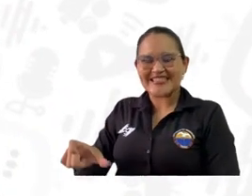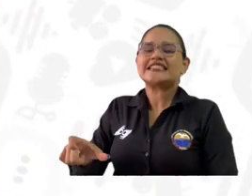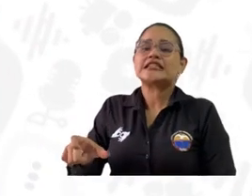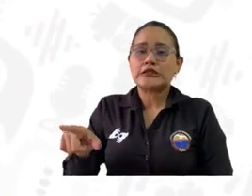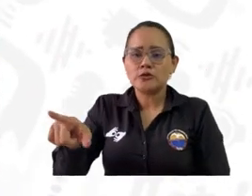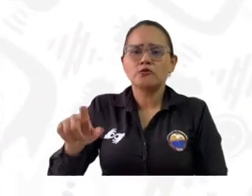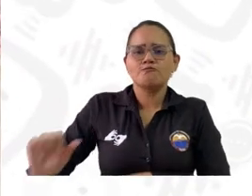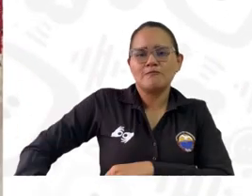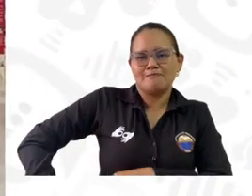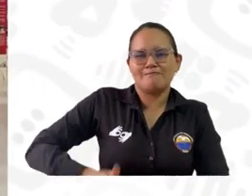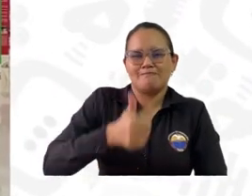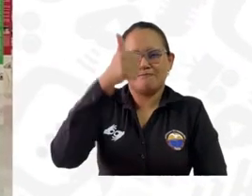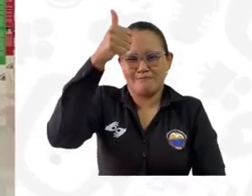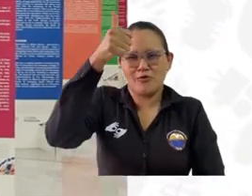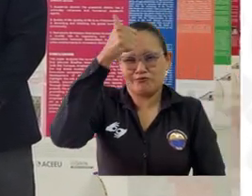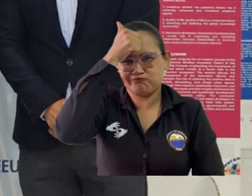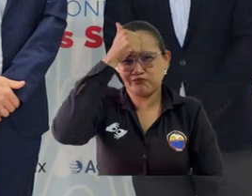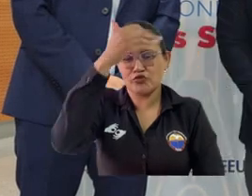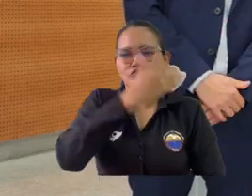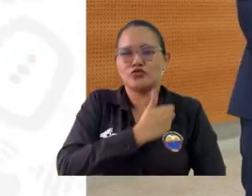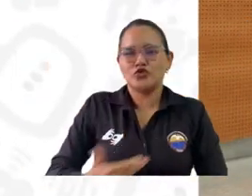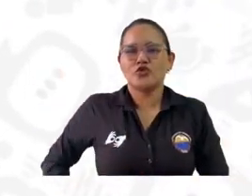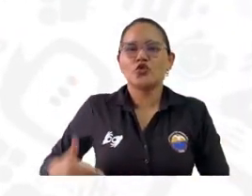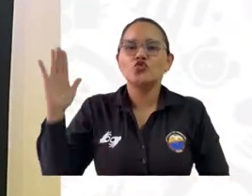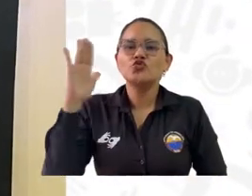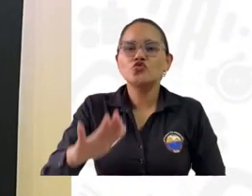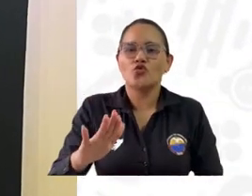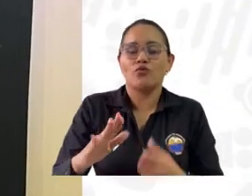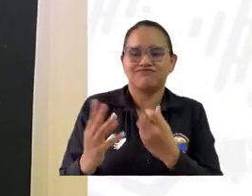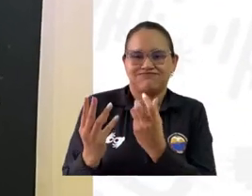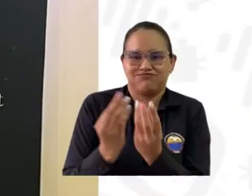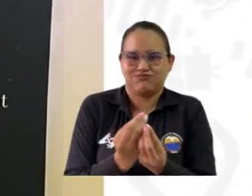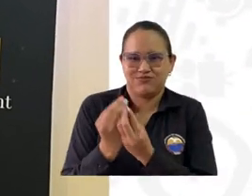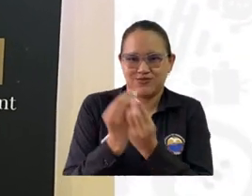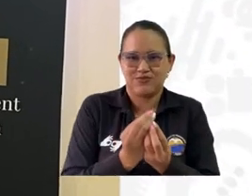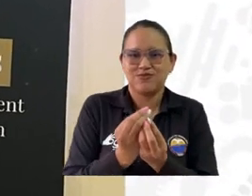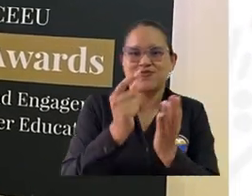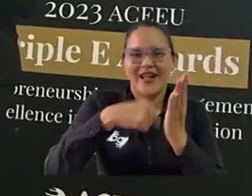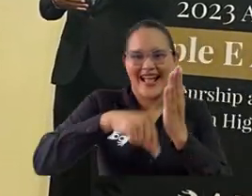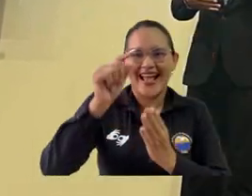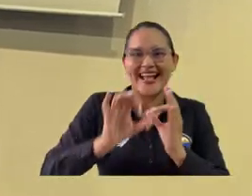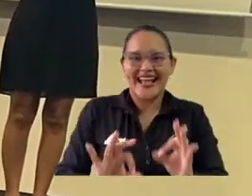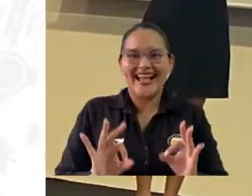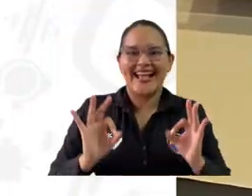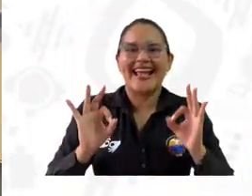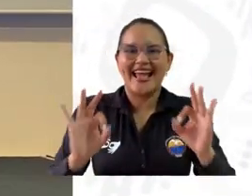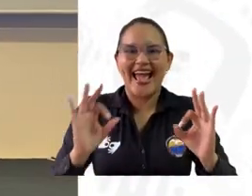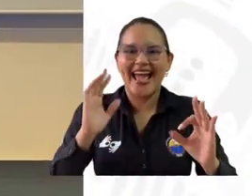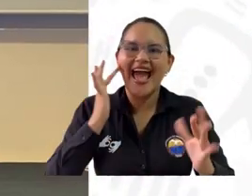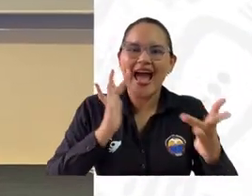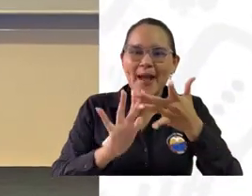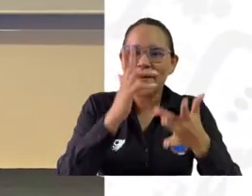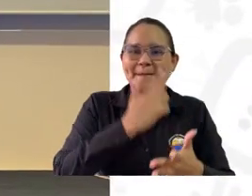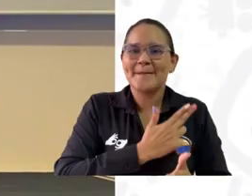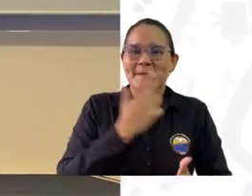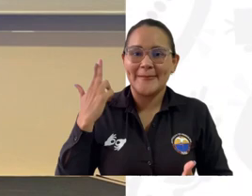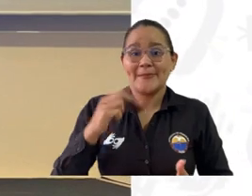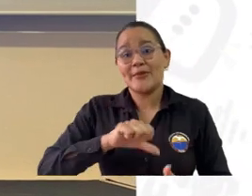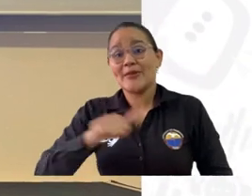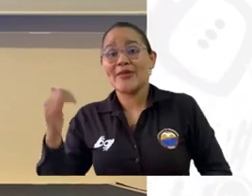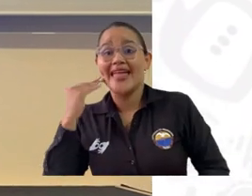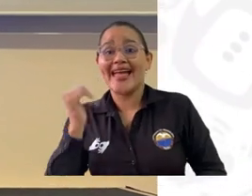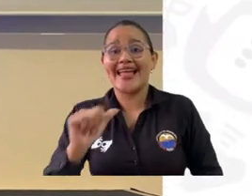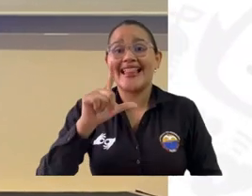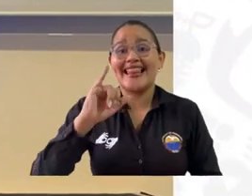Thorsten Klieff, presidente del Consejo de Acreditación, y la doctora Linda Landines, directora ejecutiva, entregaron personalmente la acreditación